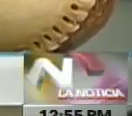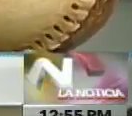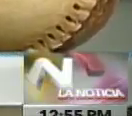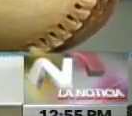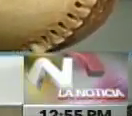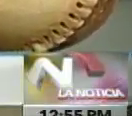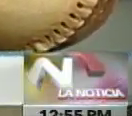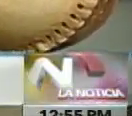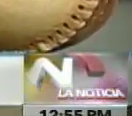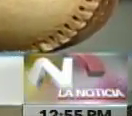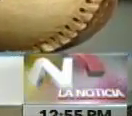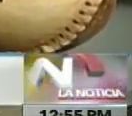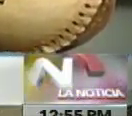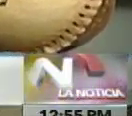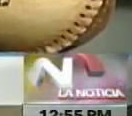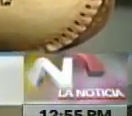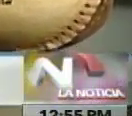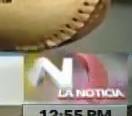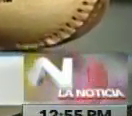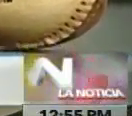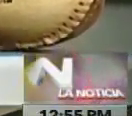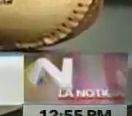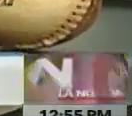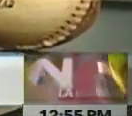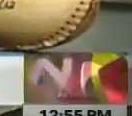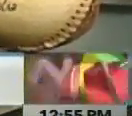percusión... Y se mete en el